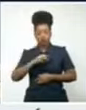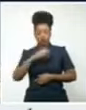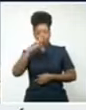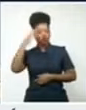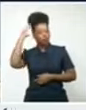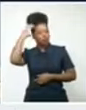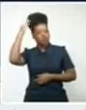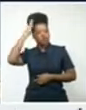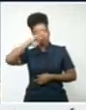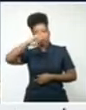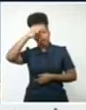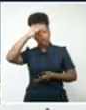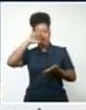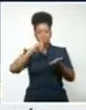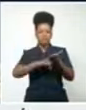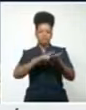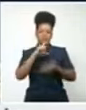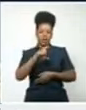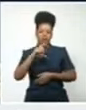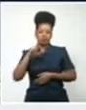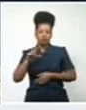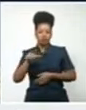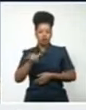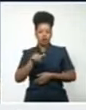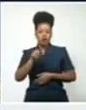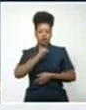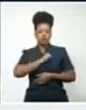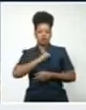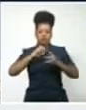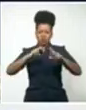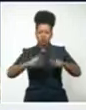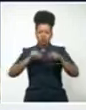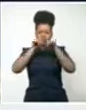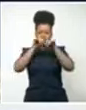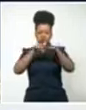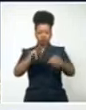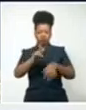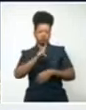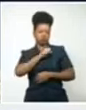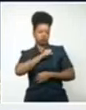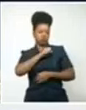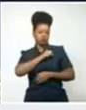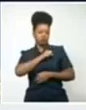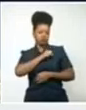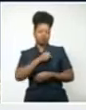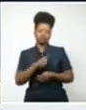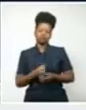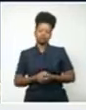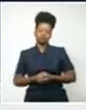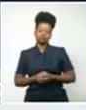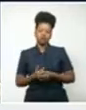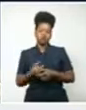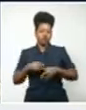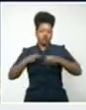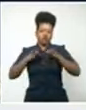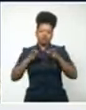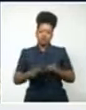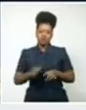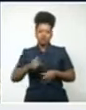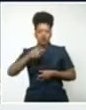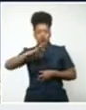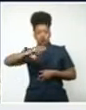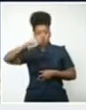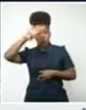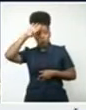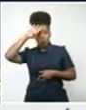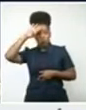Partido cubano, está que eso no se va a producir. Porque no estoy seguro que en nuestro país no se